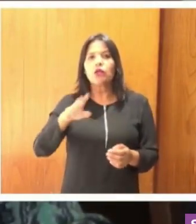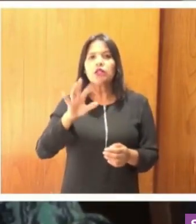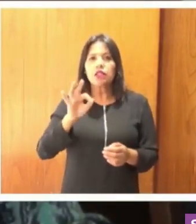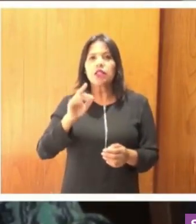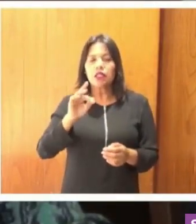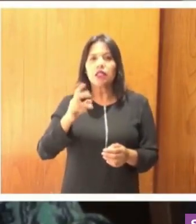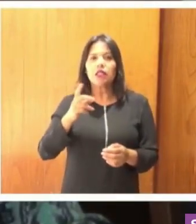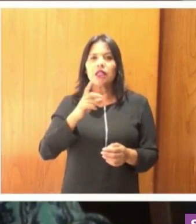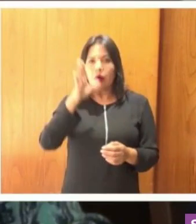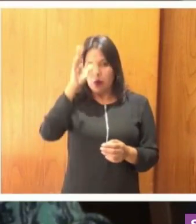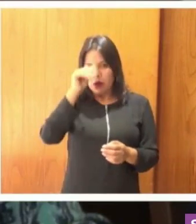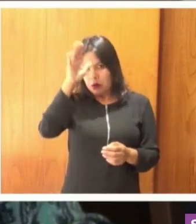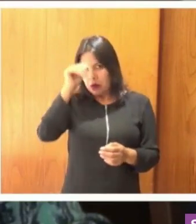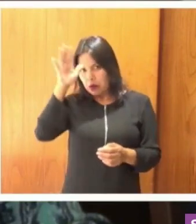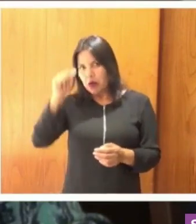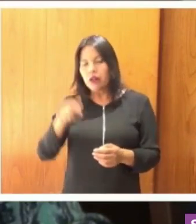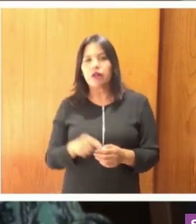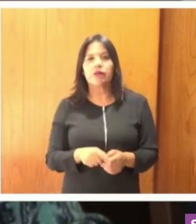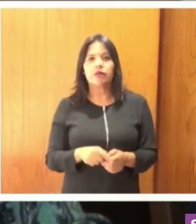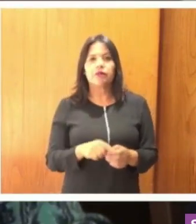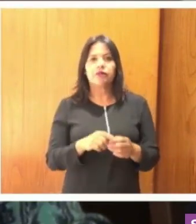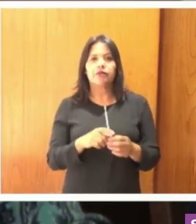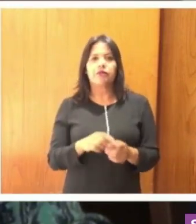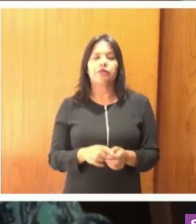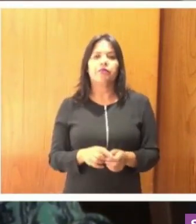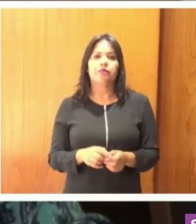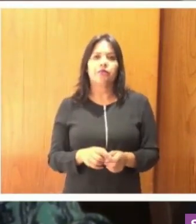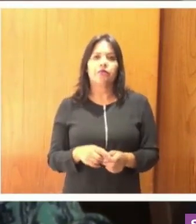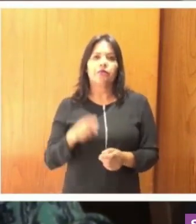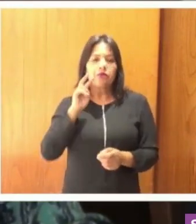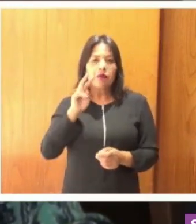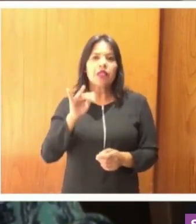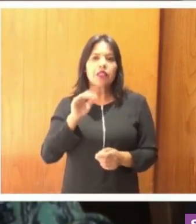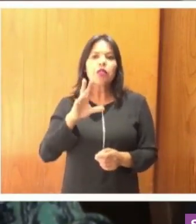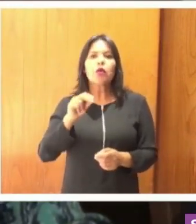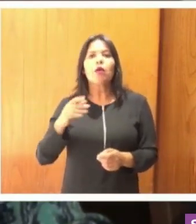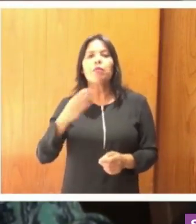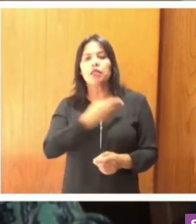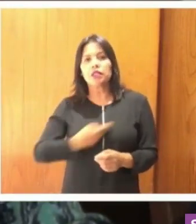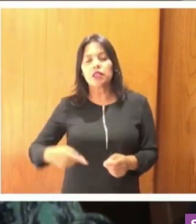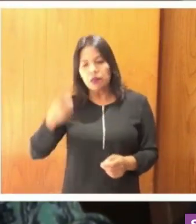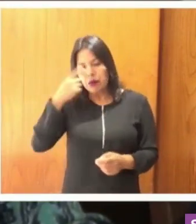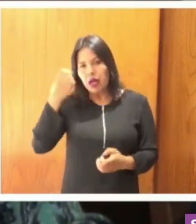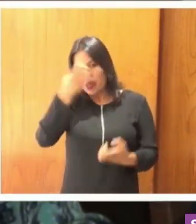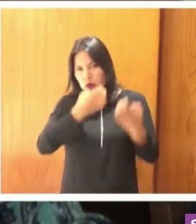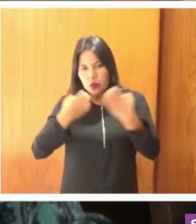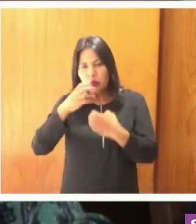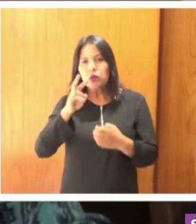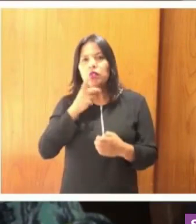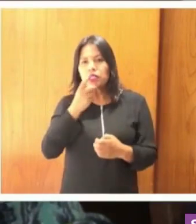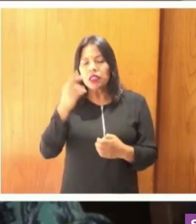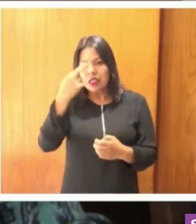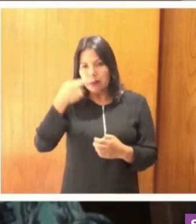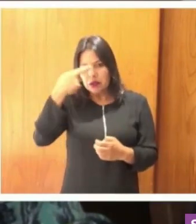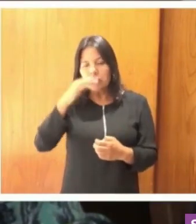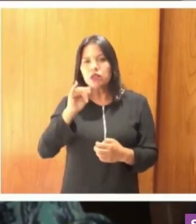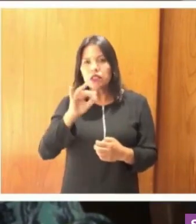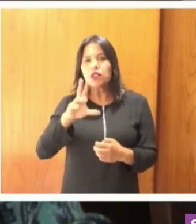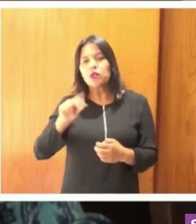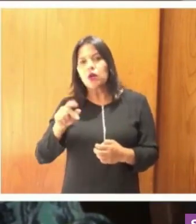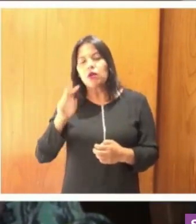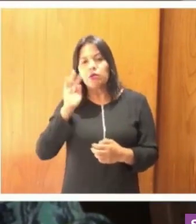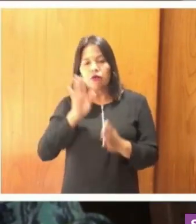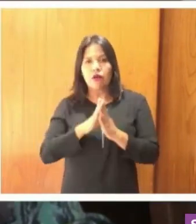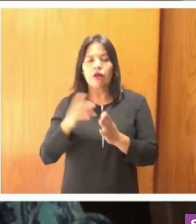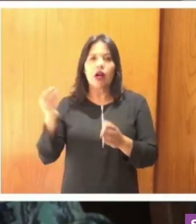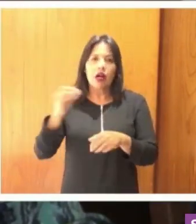ordinaria a efecto de que se remita a la ponencia del comisionado presidente para su estudio y resolución correspondiente. Y de igual manera, tomando nota del